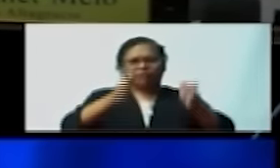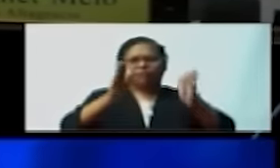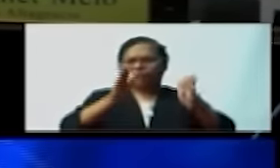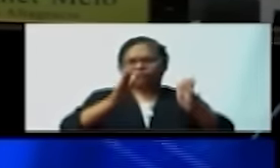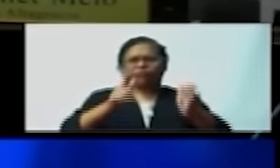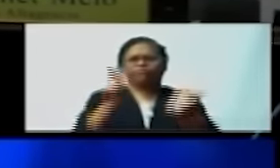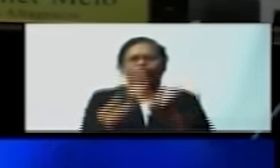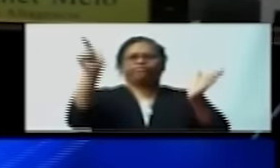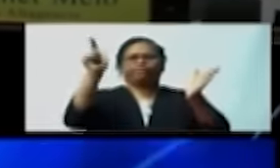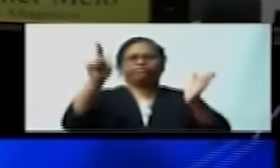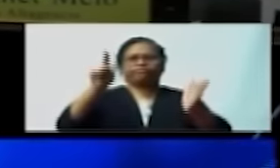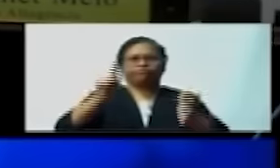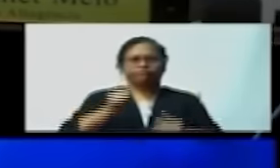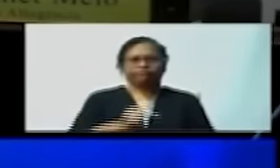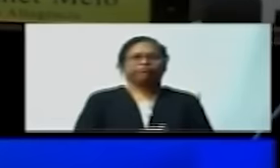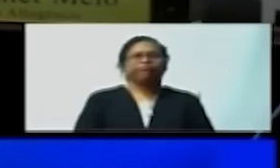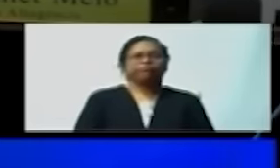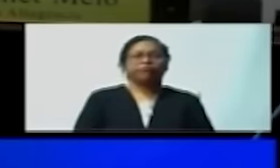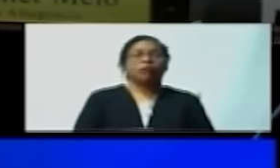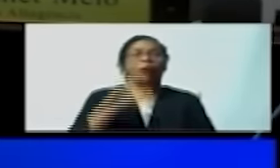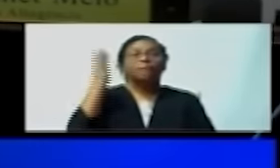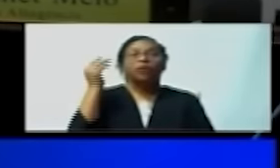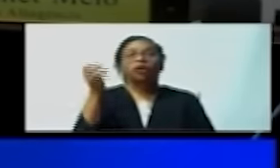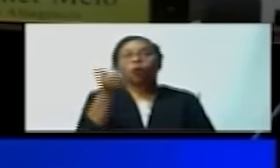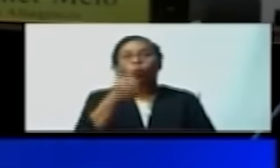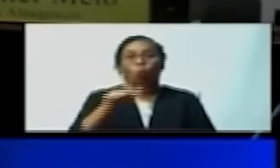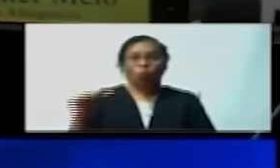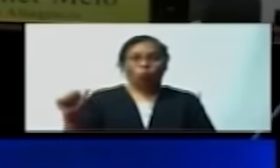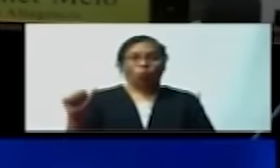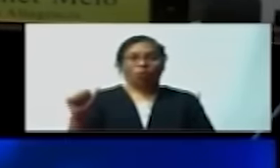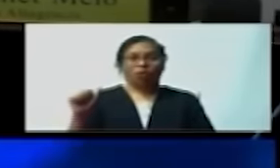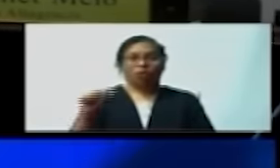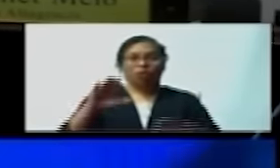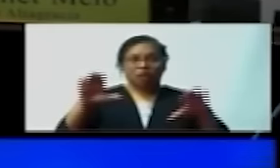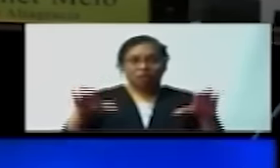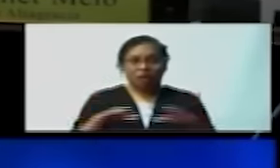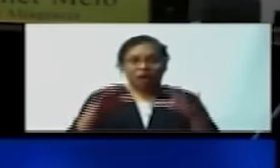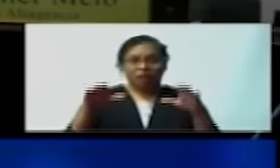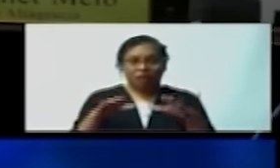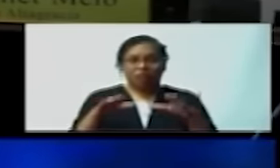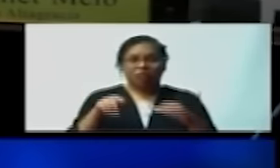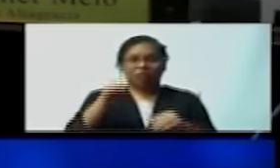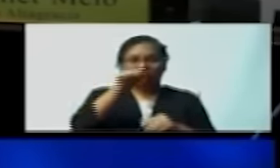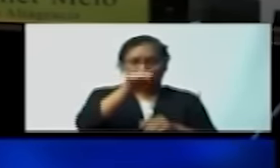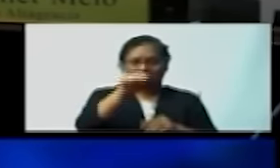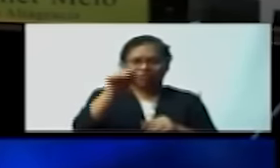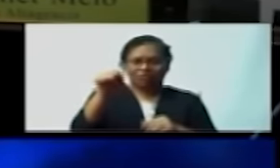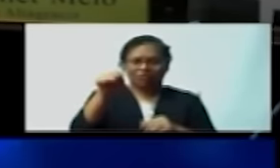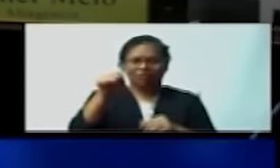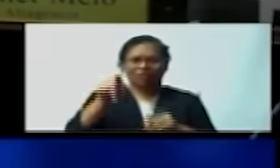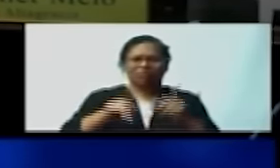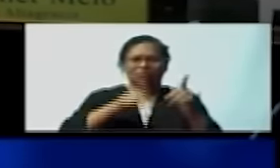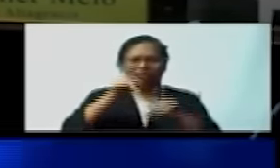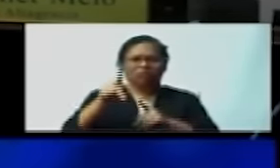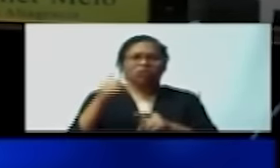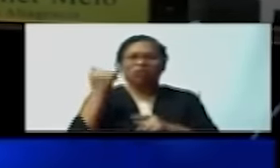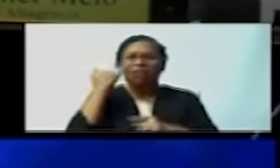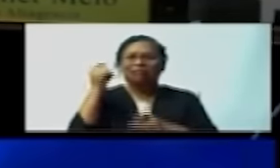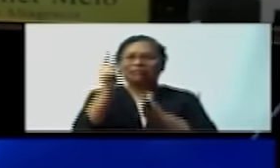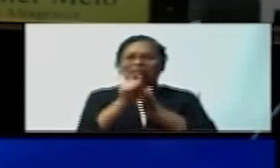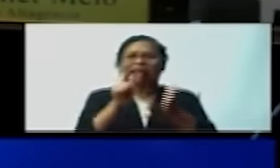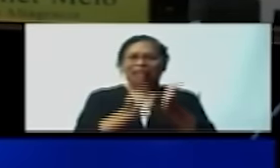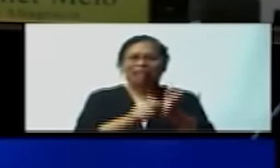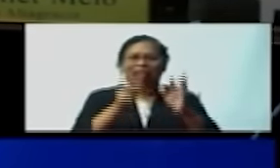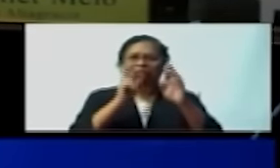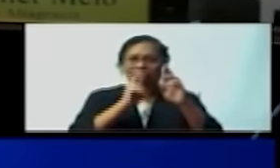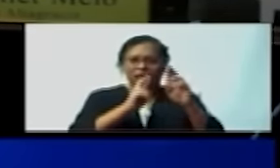para indagar sobre cualquier aspecto de la vida de un ciudadano que no implique una potencial violación a la ley. El